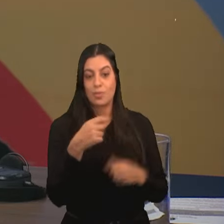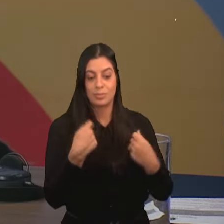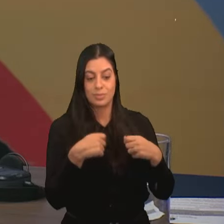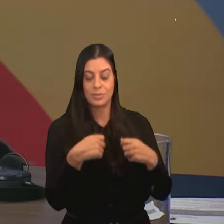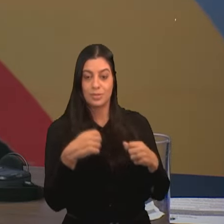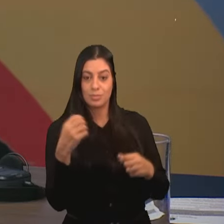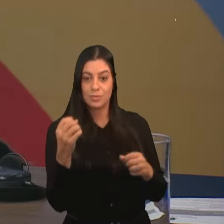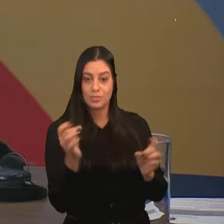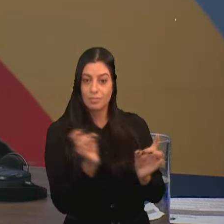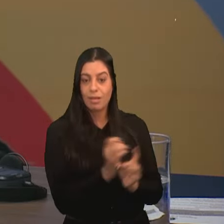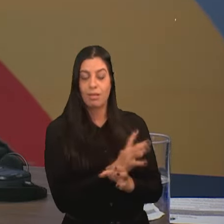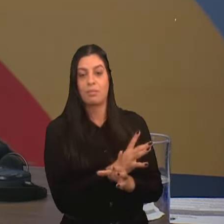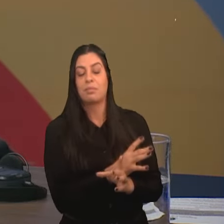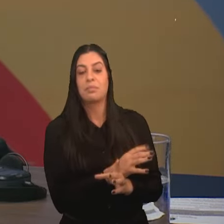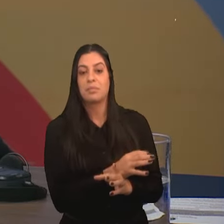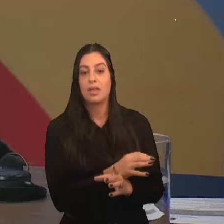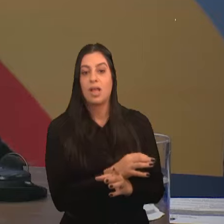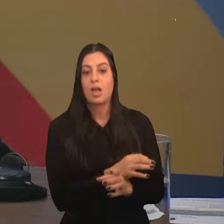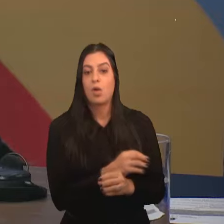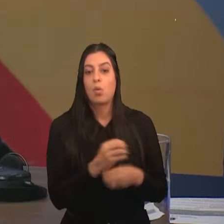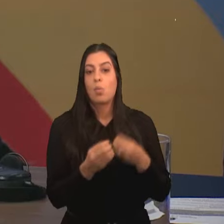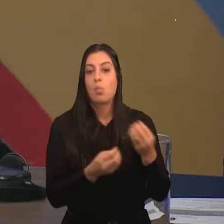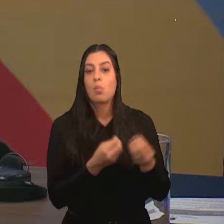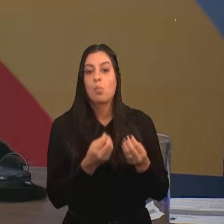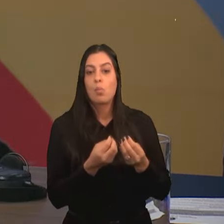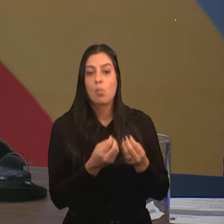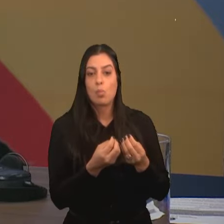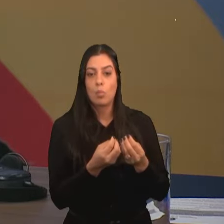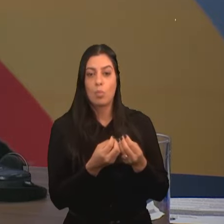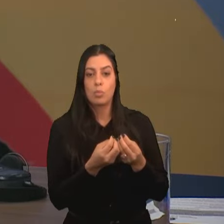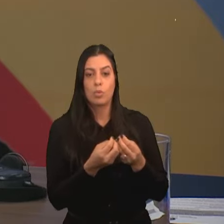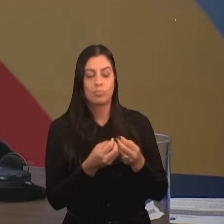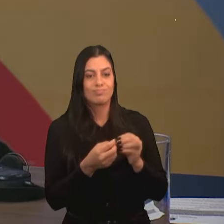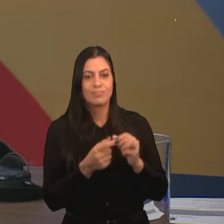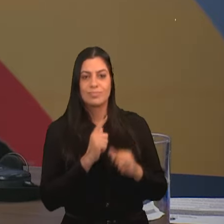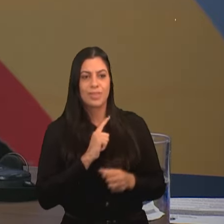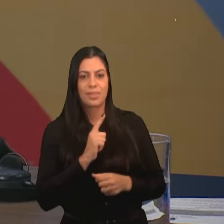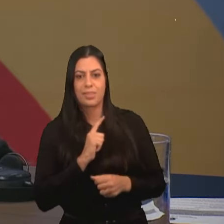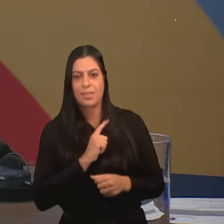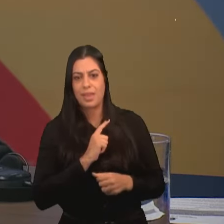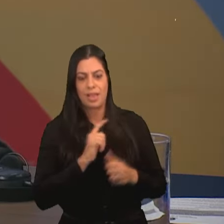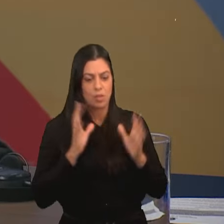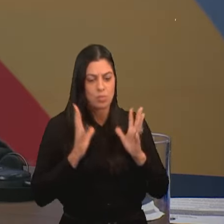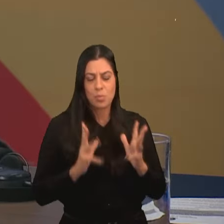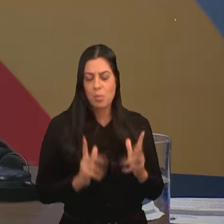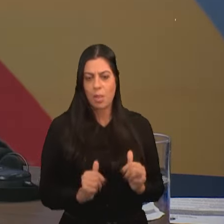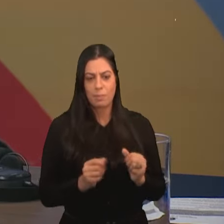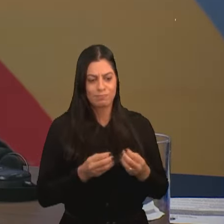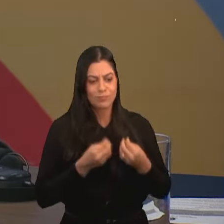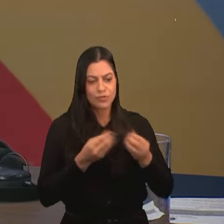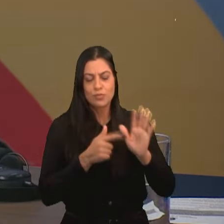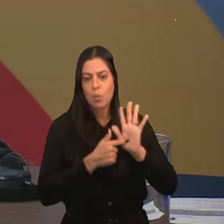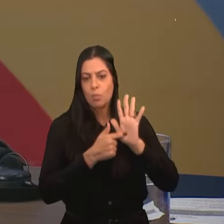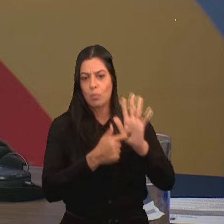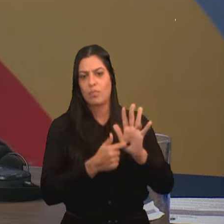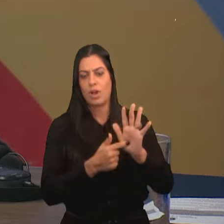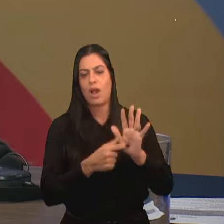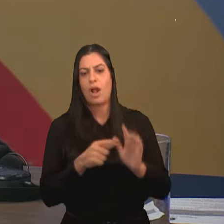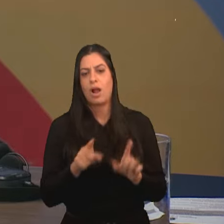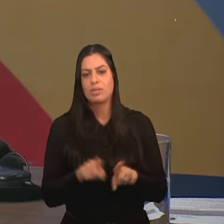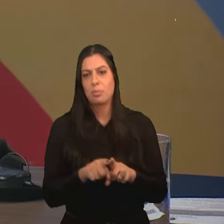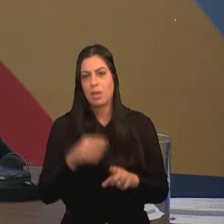no solucionamos cómo garantizar una accountability, cómo garantizar una transparencia durante todo el